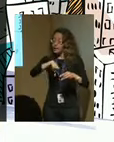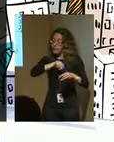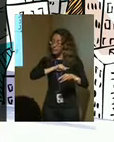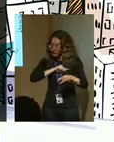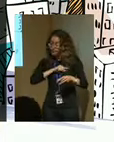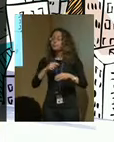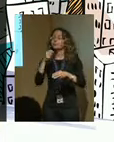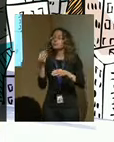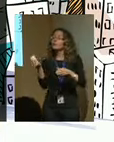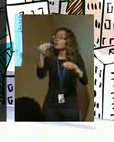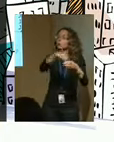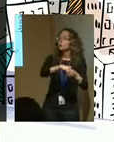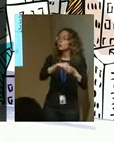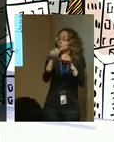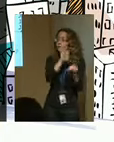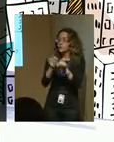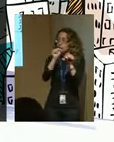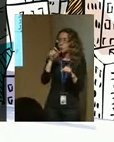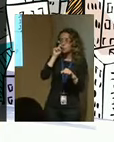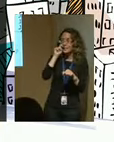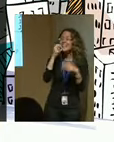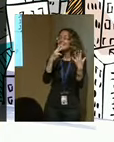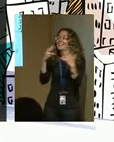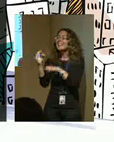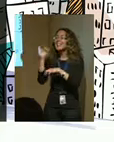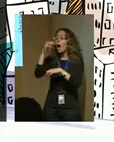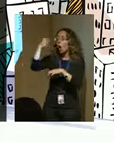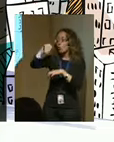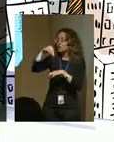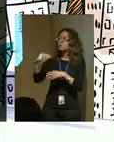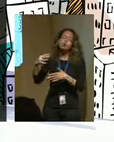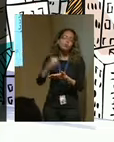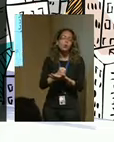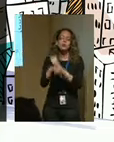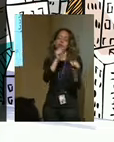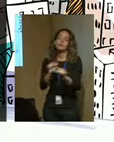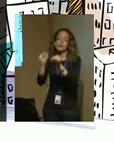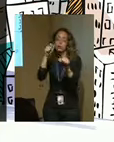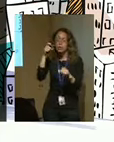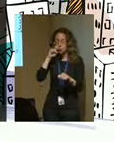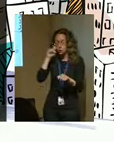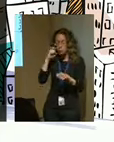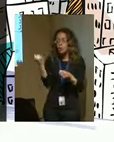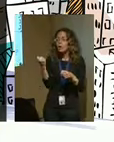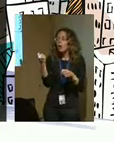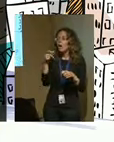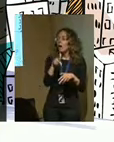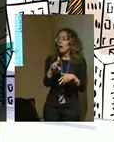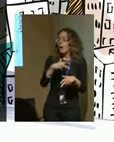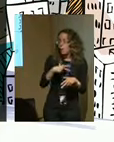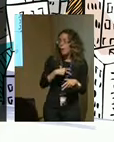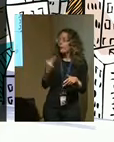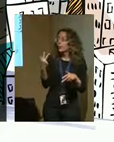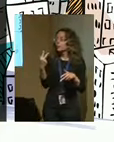Turista 70 jóvenes, todos profesionales del turismo, todos abogados, licenciados en turismo, todo el